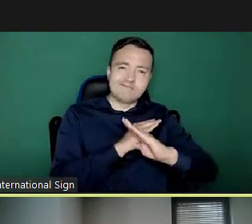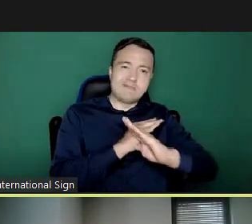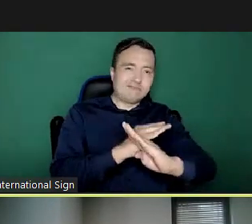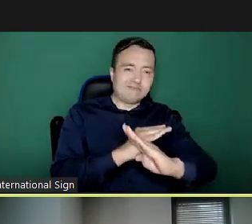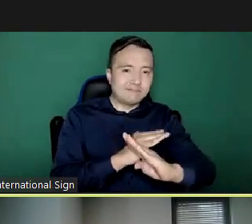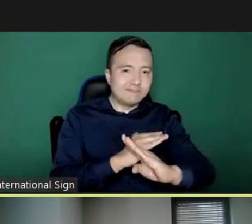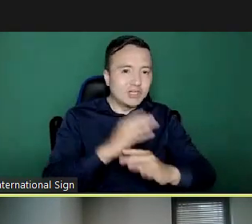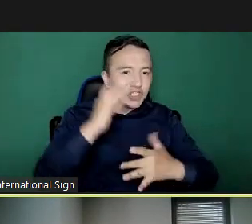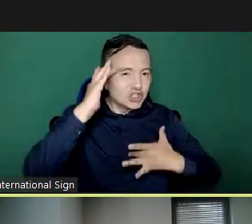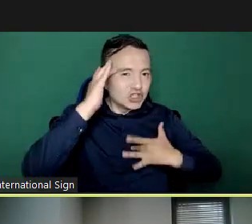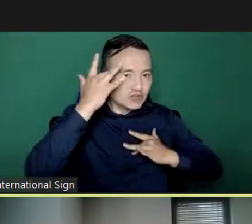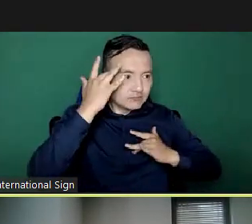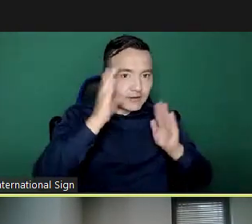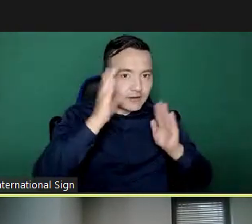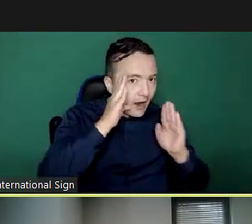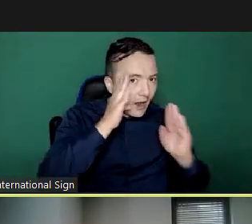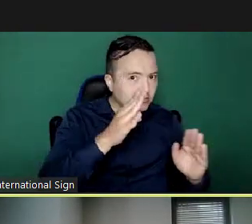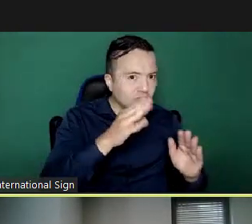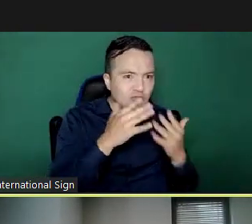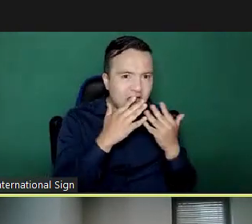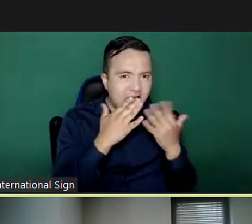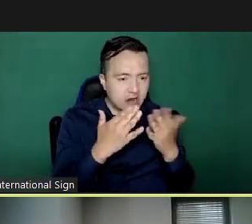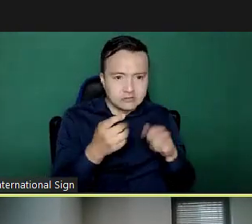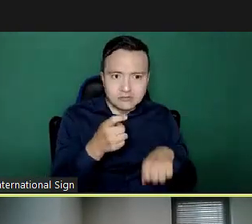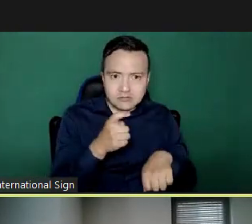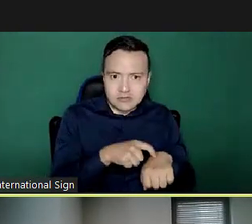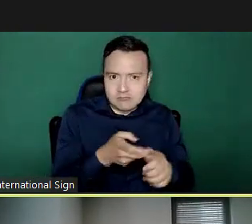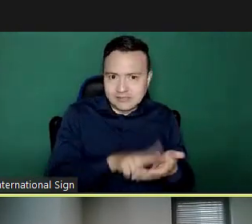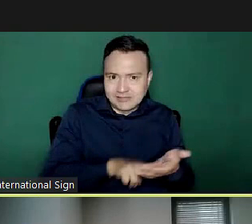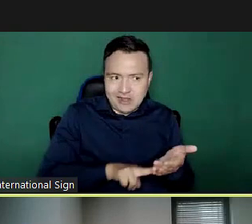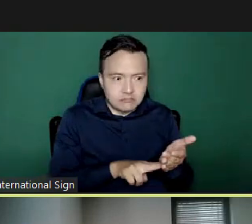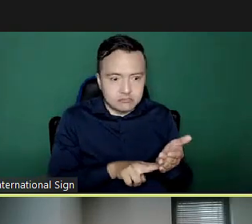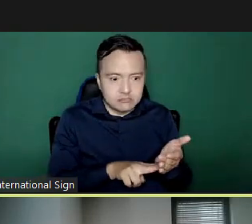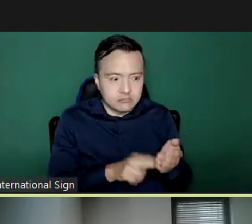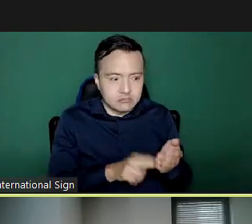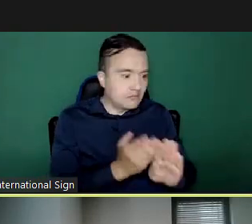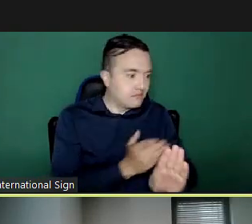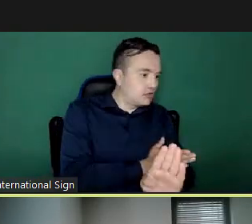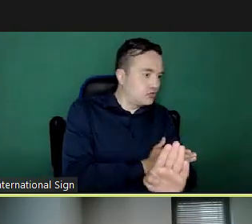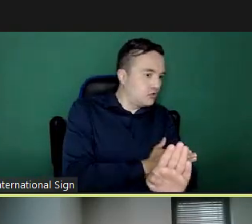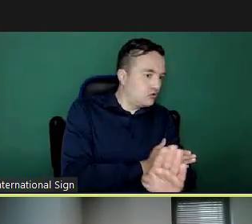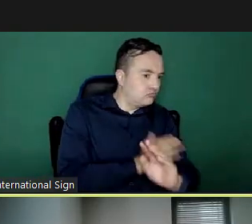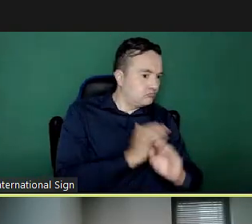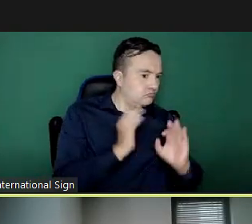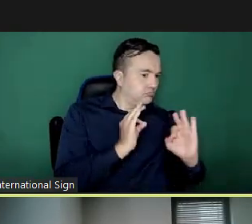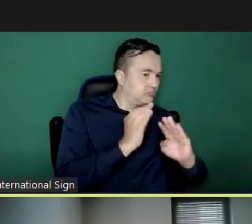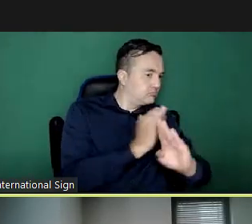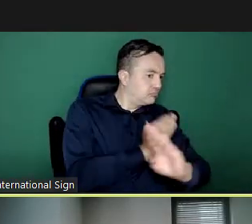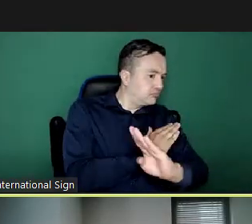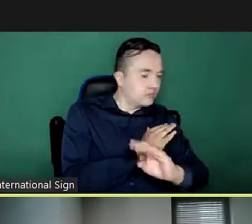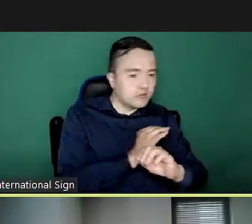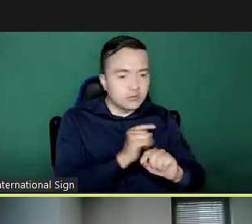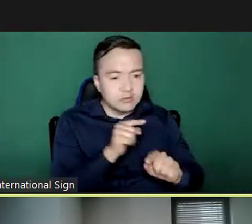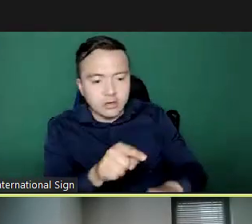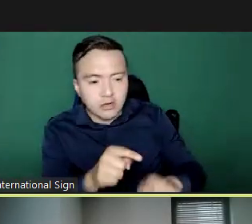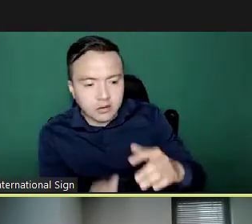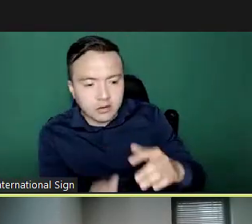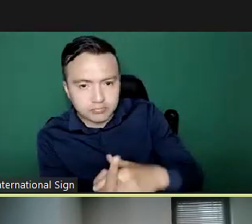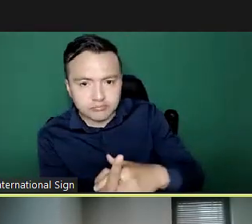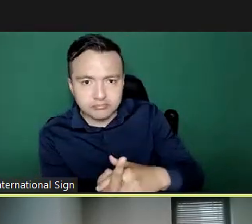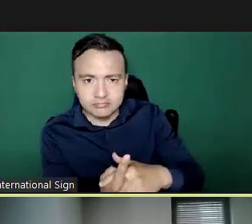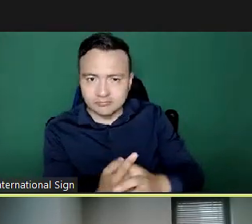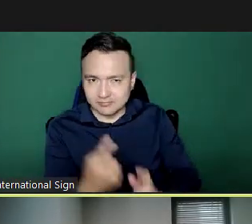enfermedades y atención de las mismas enfermedades. Acabamos de ver un ajuste en las dos